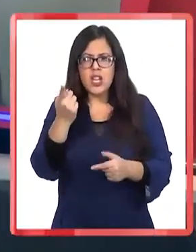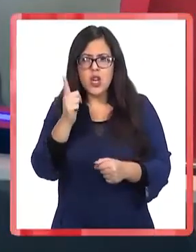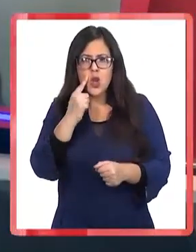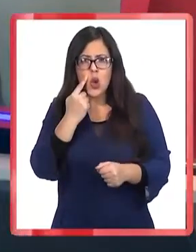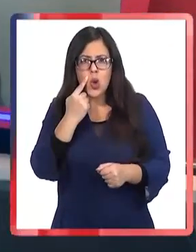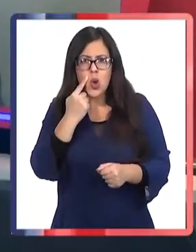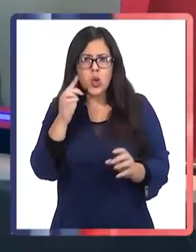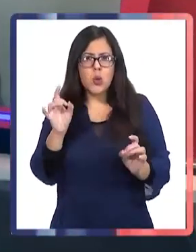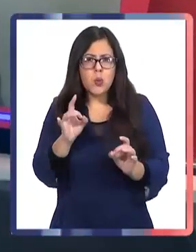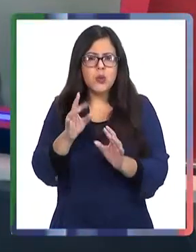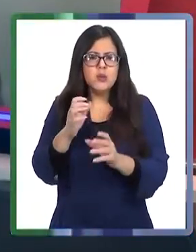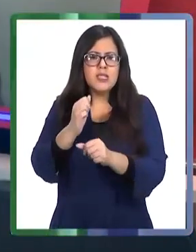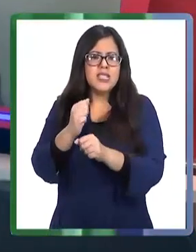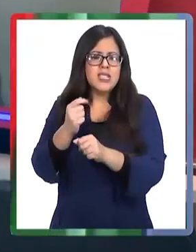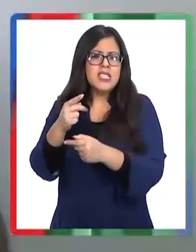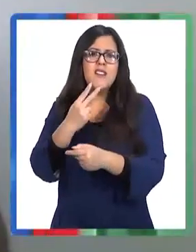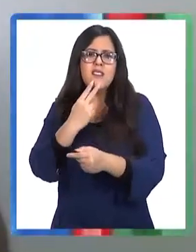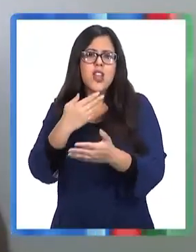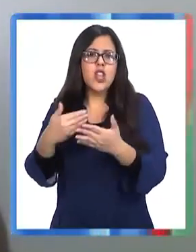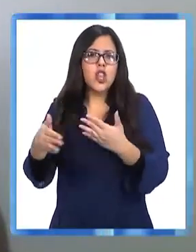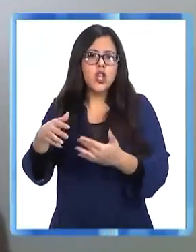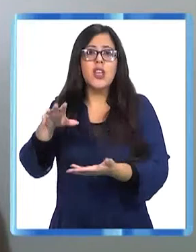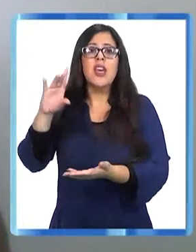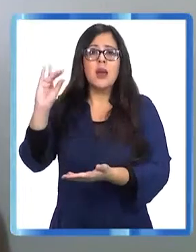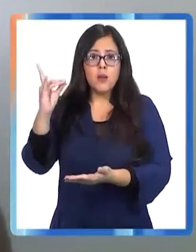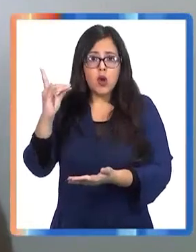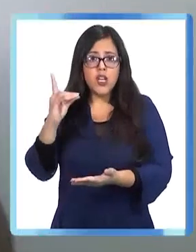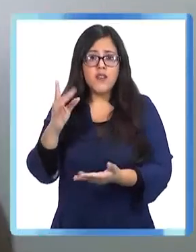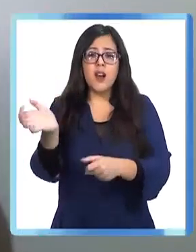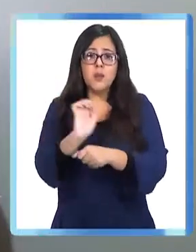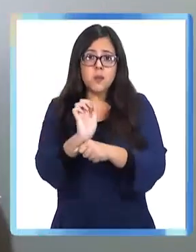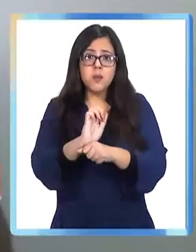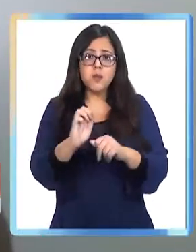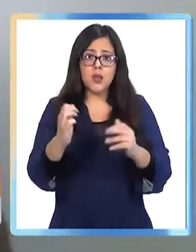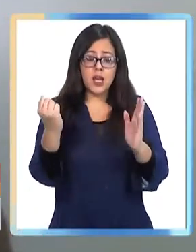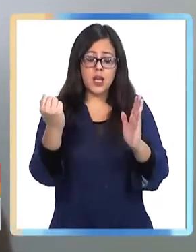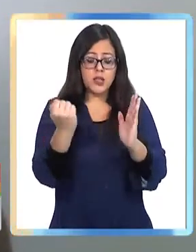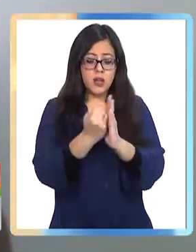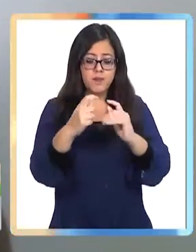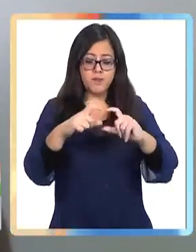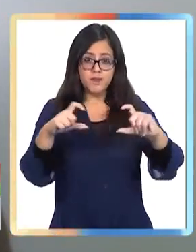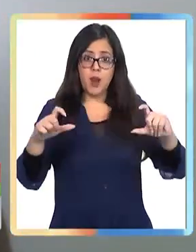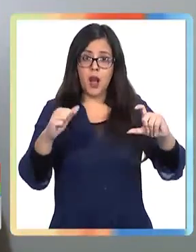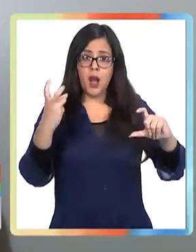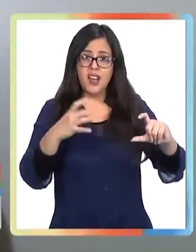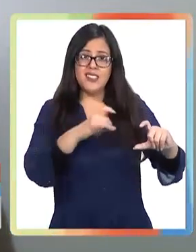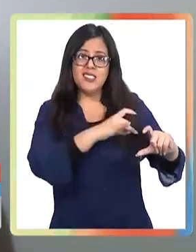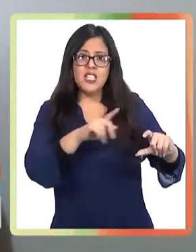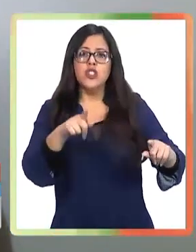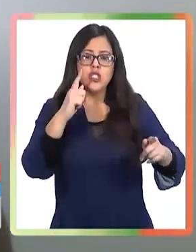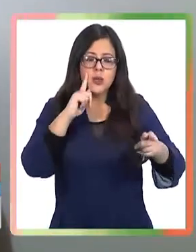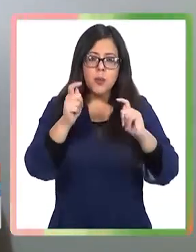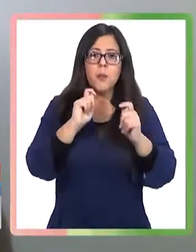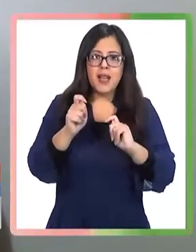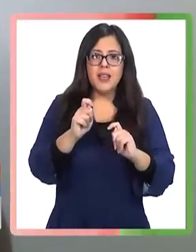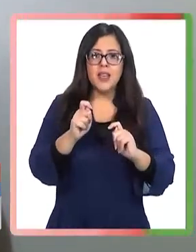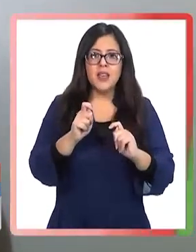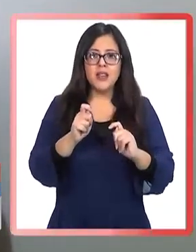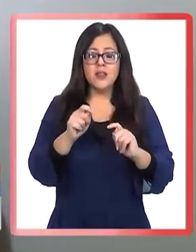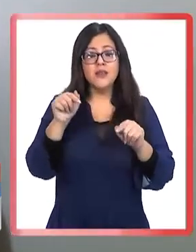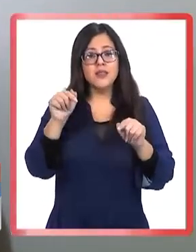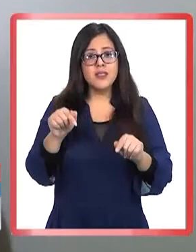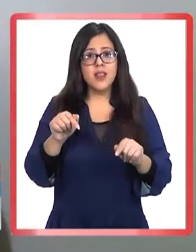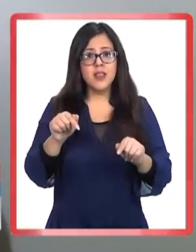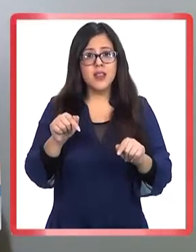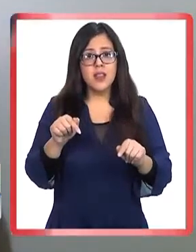que vienen claramente de Bolivia a operar en Chile, inclusive con vehículos que tienen patente chilena, lo cual claramente pone en riesgo y